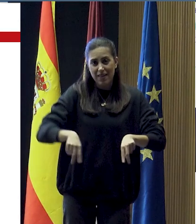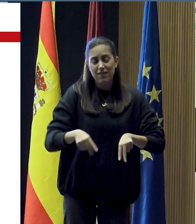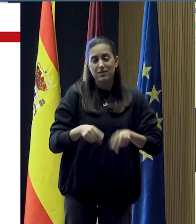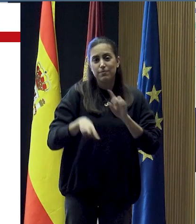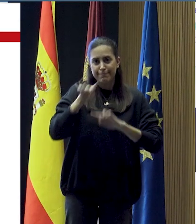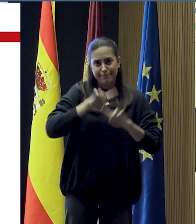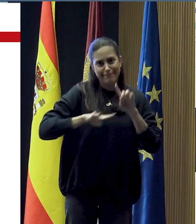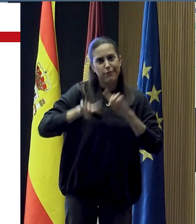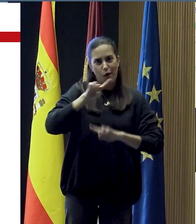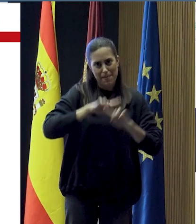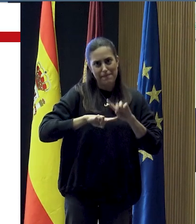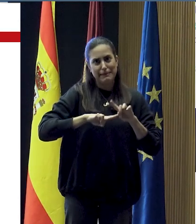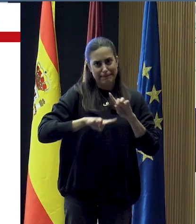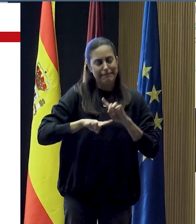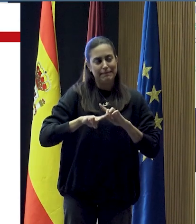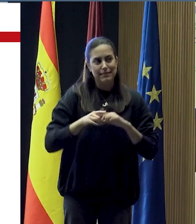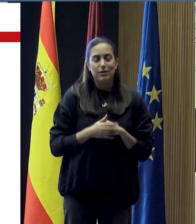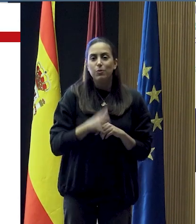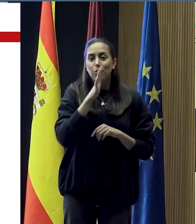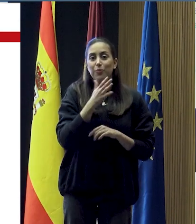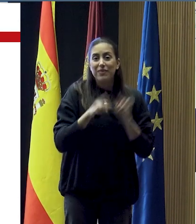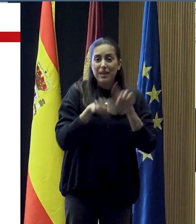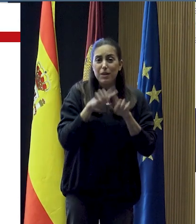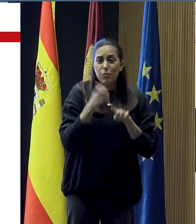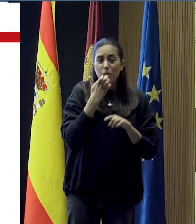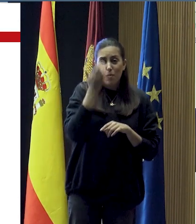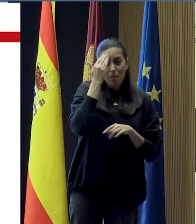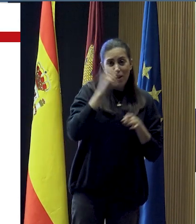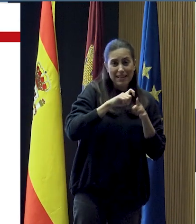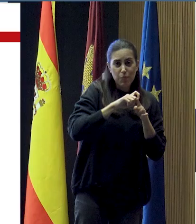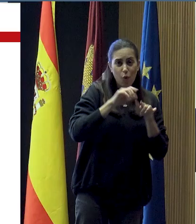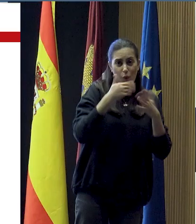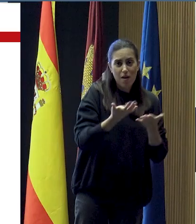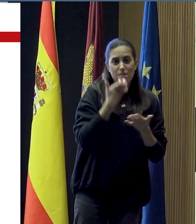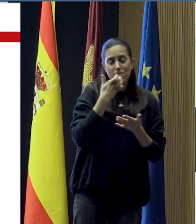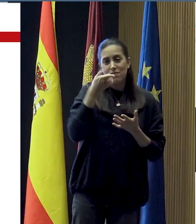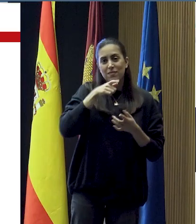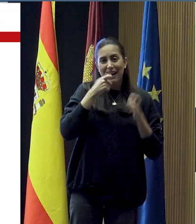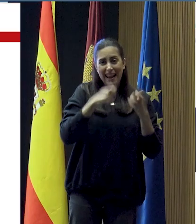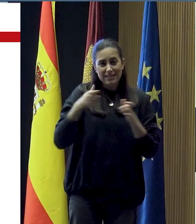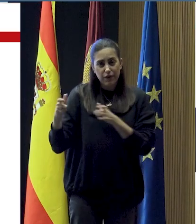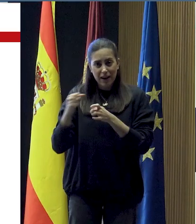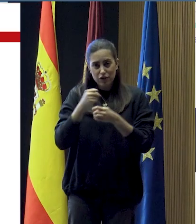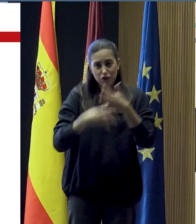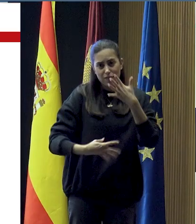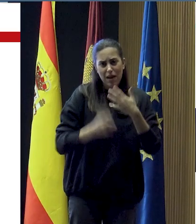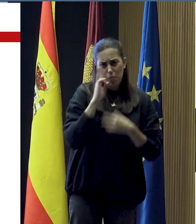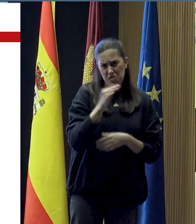mucho. Porque ya dependiendo del tipo de memoria que hablemos, hemos visto toda esa clasificación que no voy a